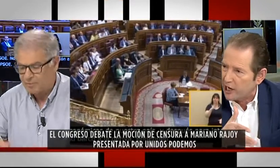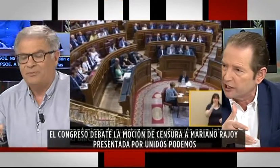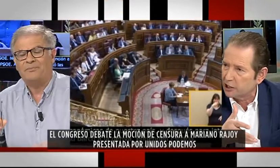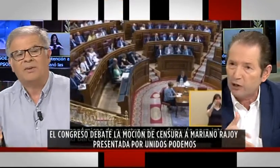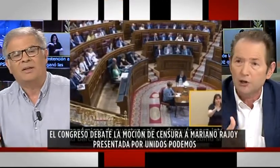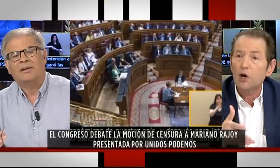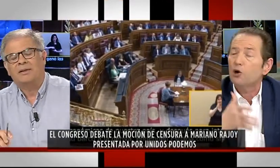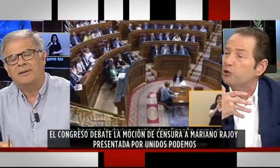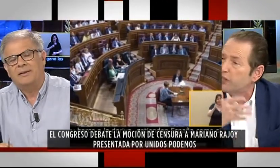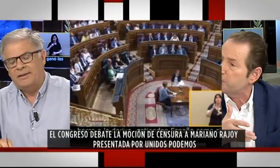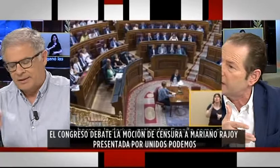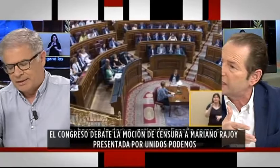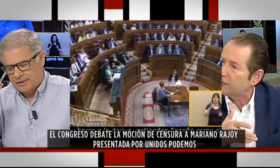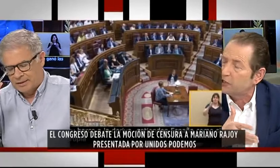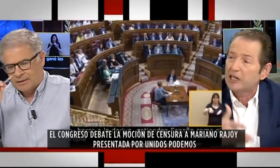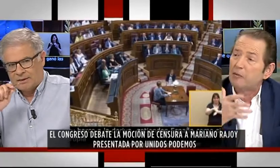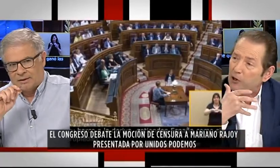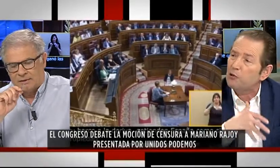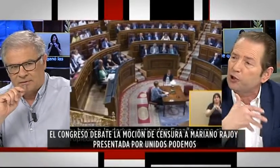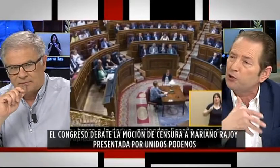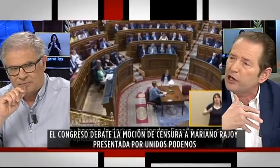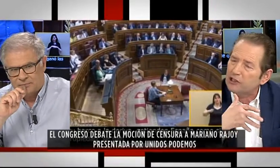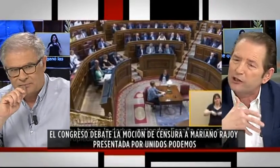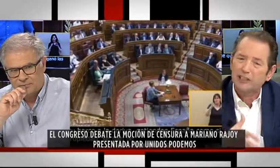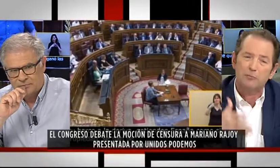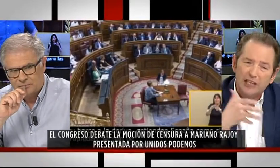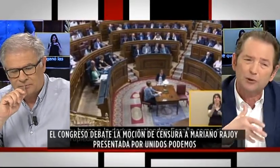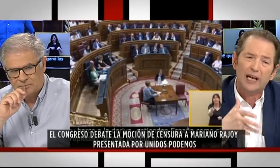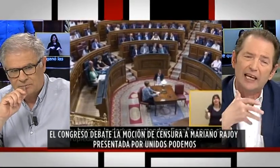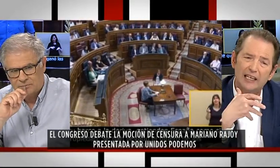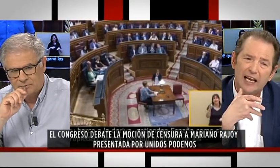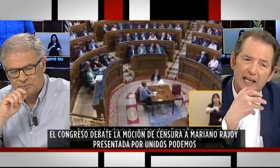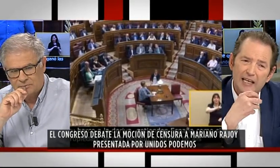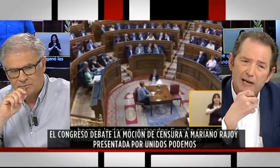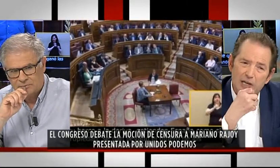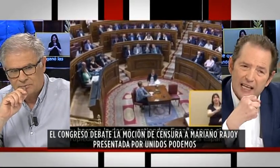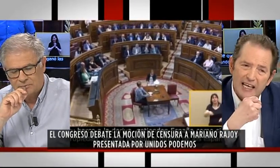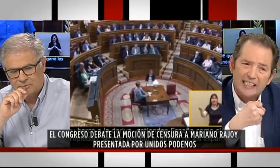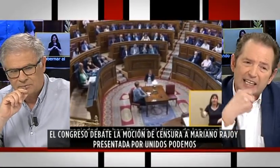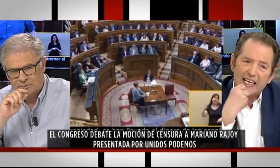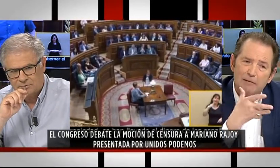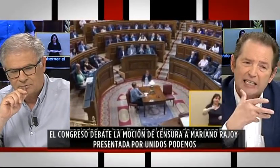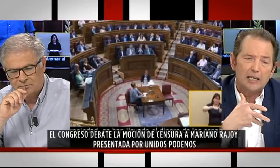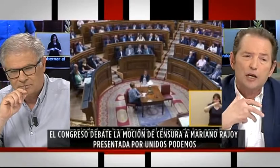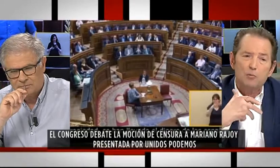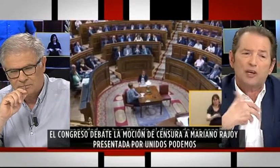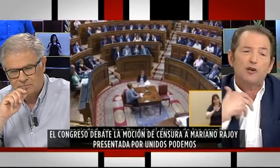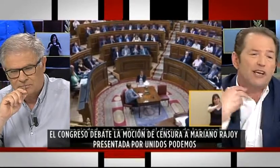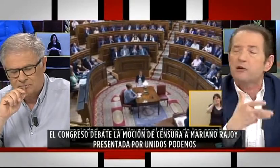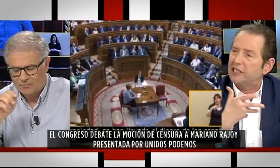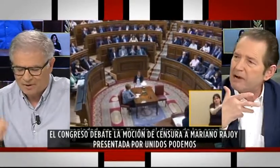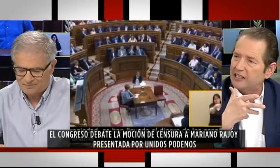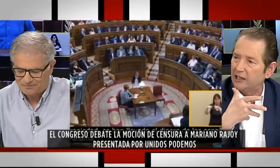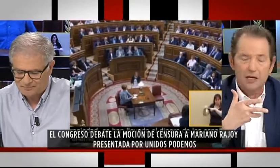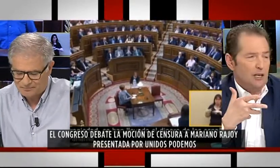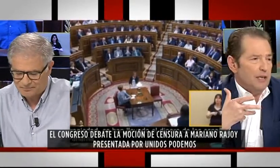son aviones de juego o si ustedes pierden las elecciones pero no ha ocurrido ni una cosa ni otra y por tanto la la digamos la idea de que se tienen que marchar porque yo